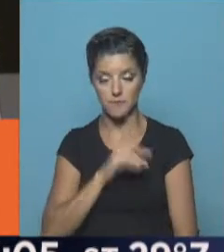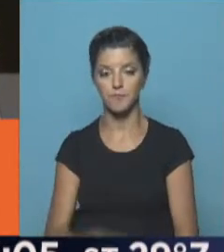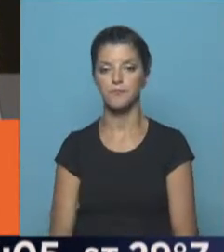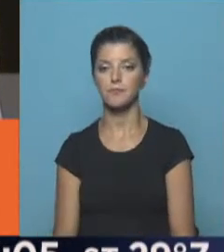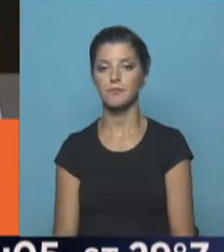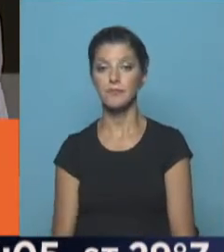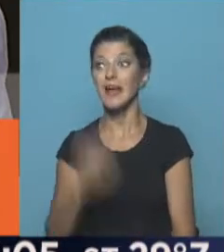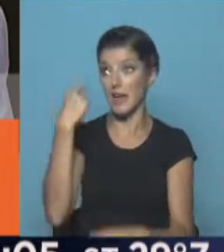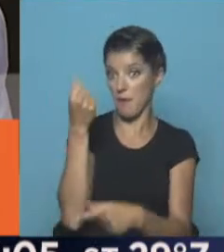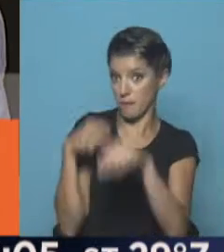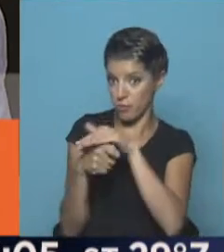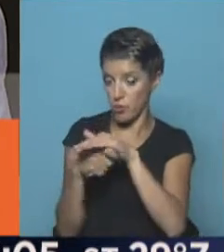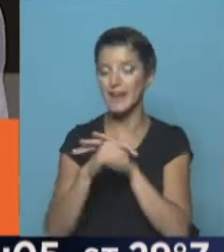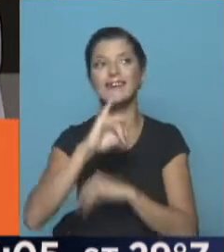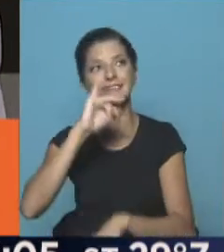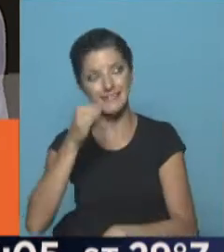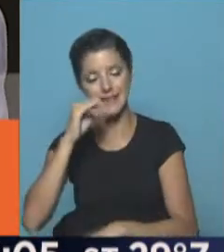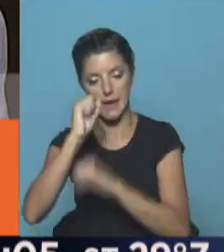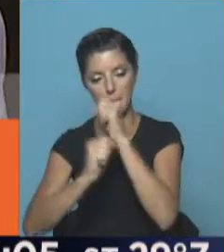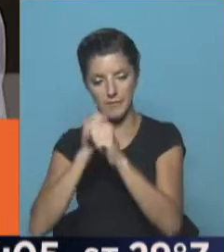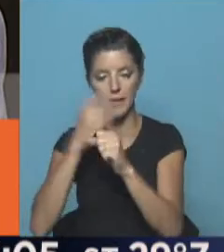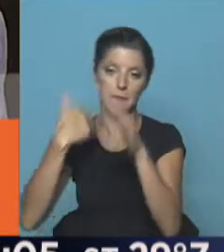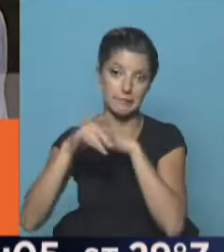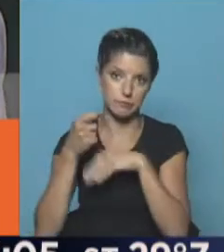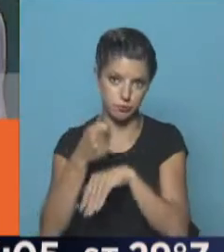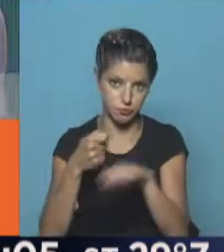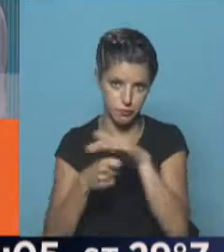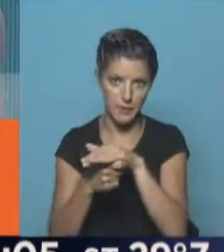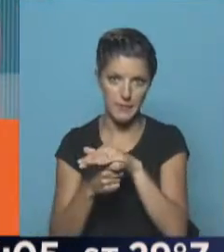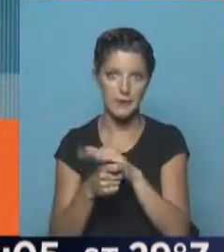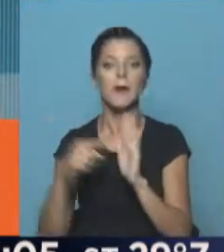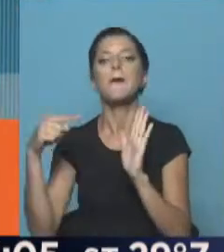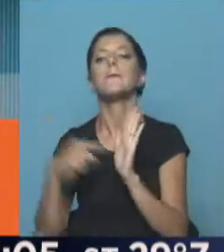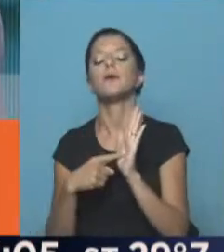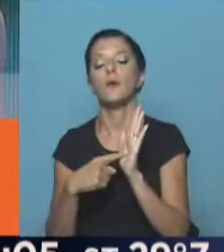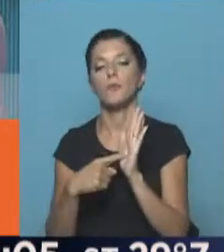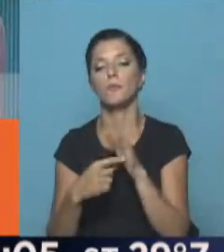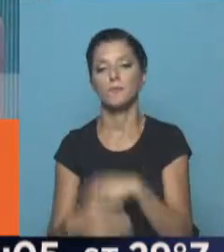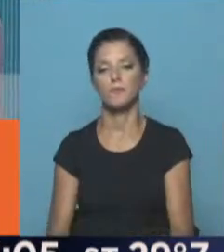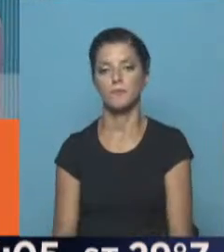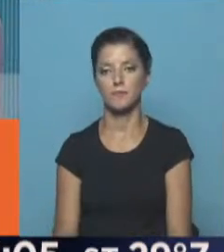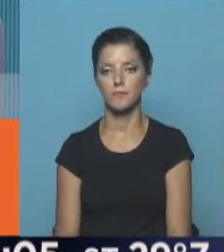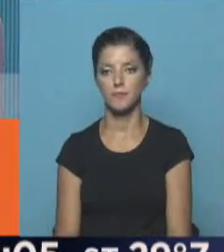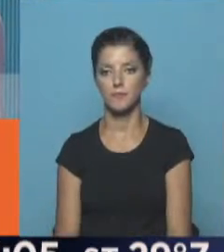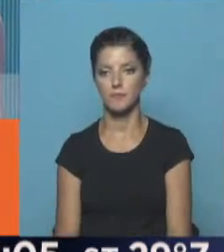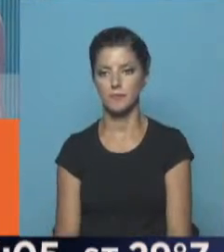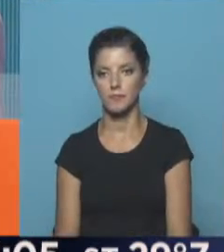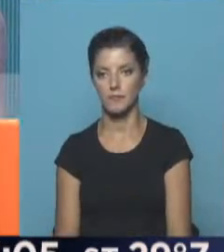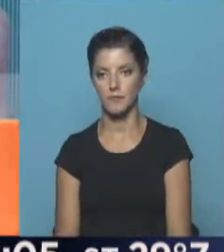de esos fondos y quizás él el emblema un poco de